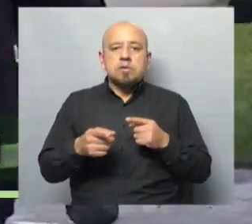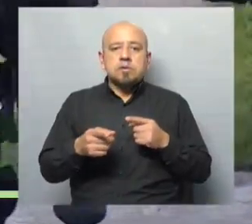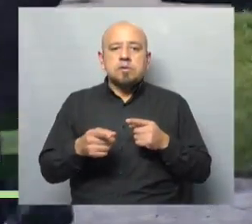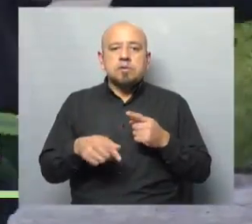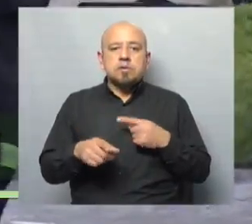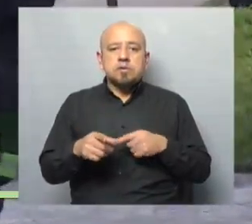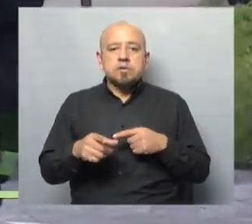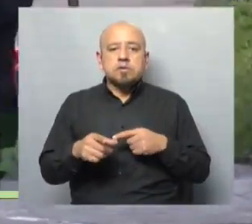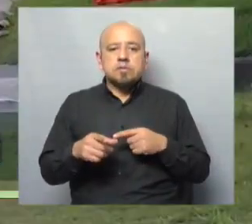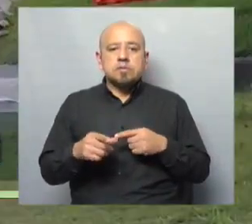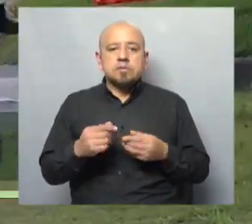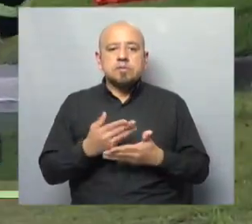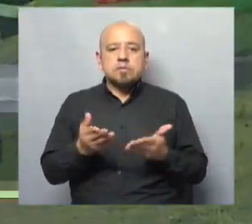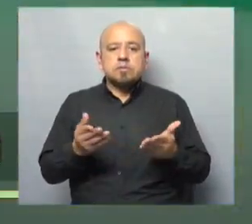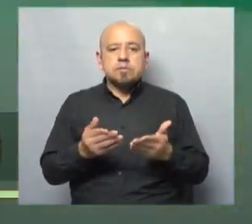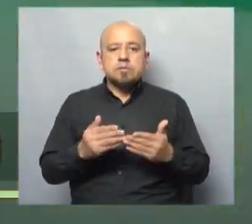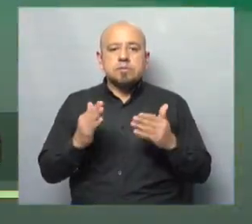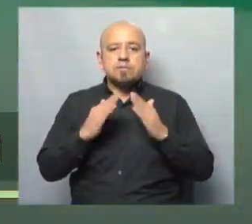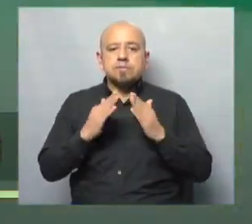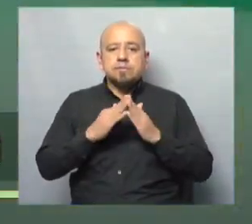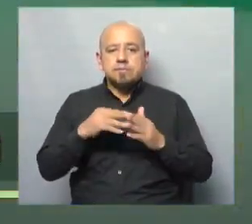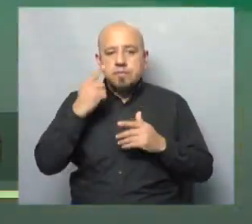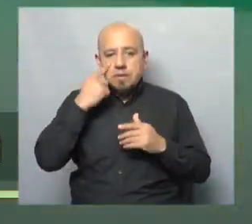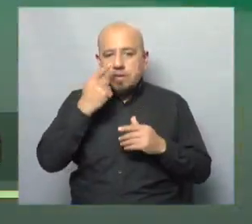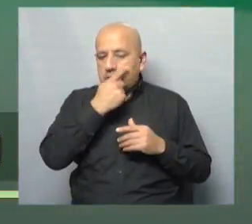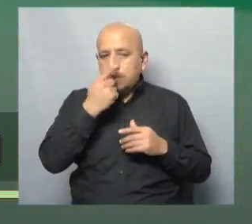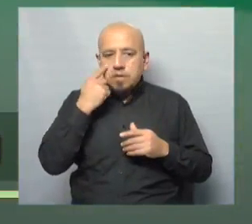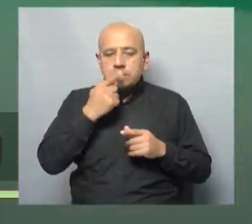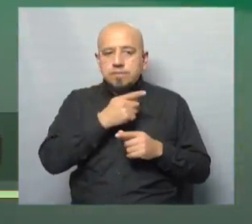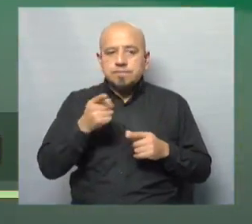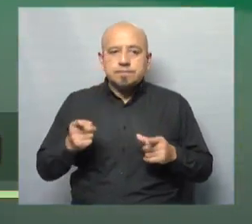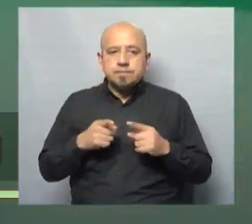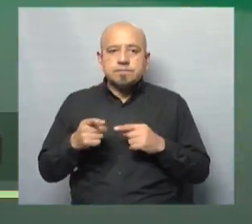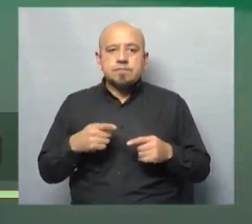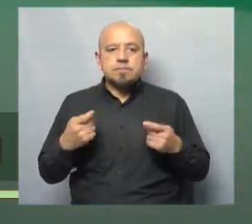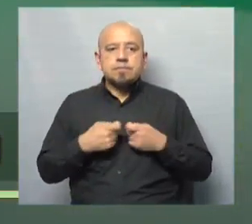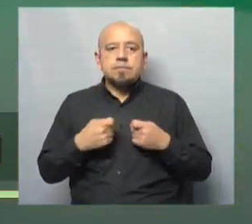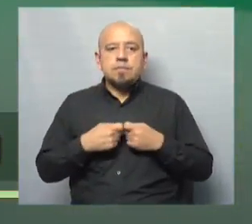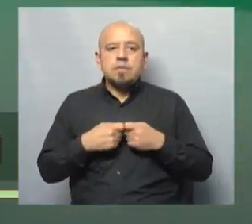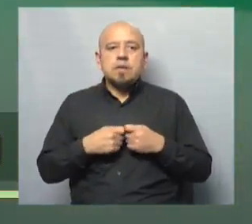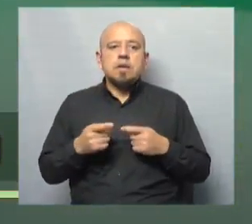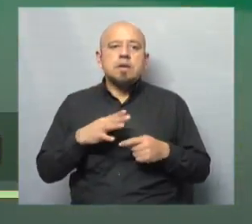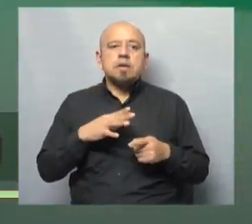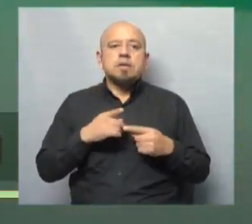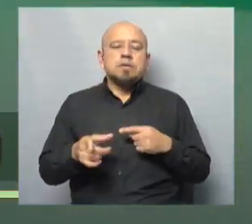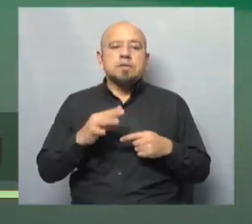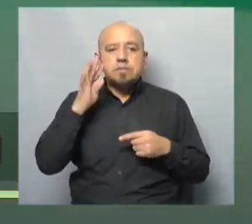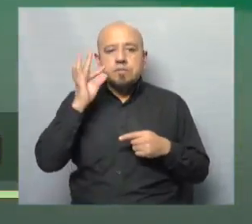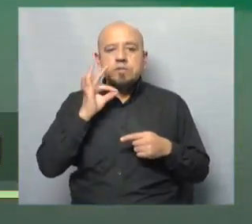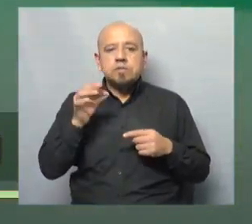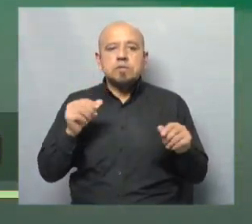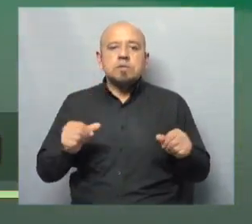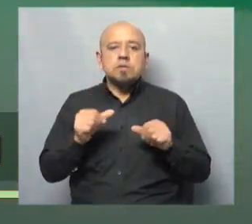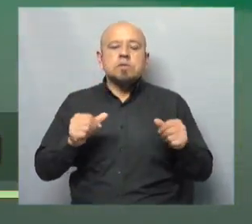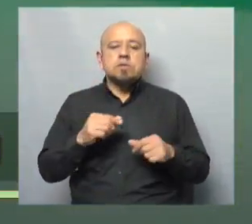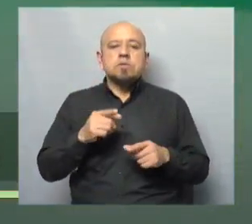estuvo a cargo del centro casas de óptica que nuclea a una serie de ópticas asociadas es decir que allí surge la posibilidad de realizar una